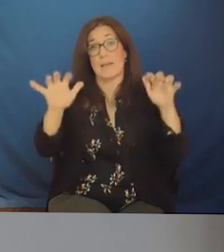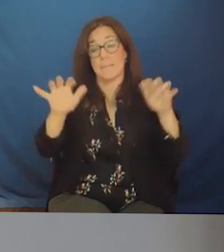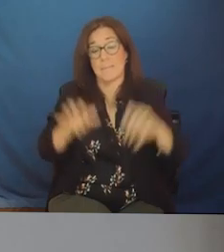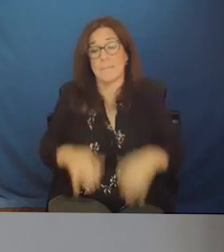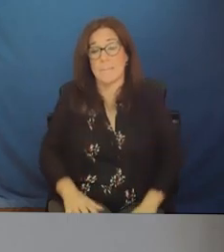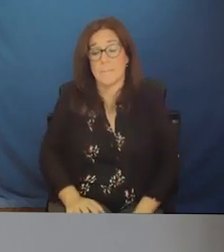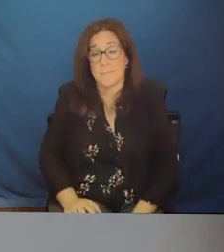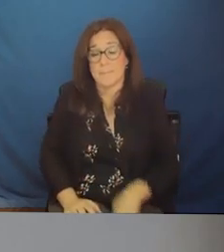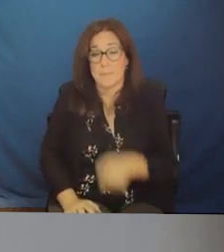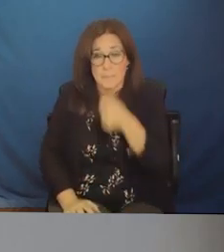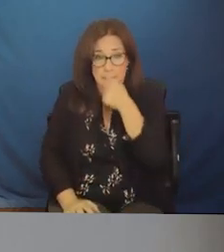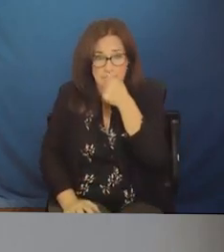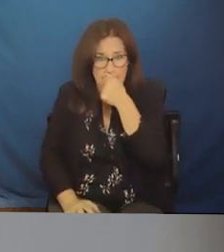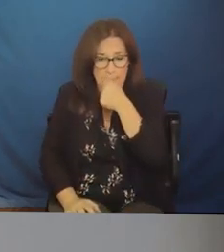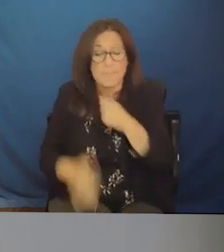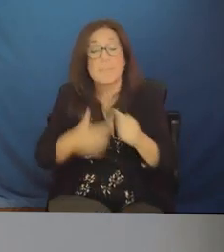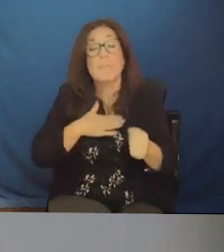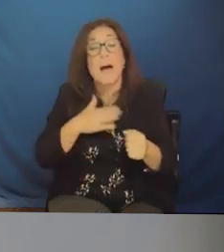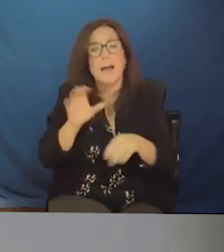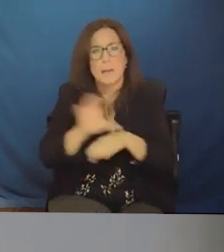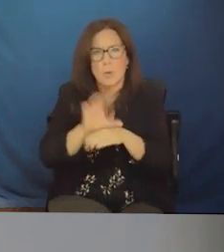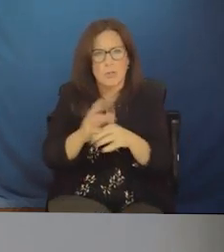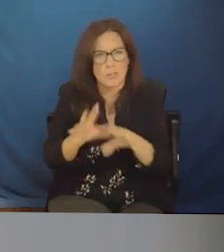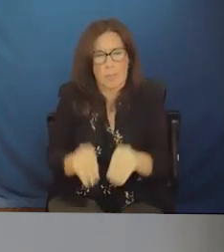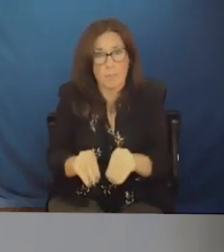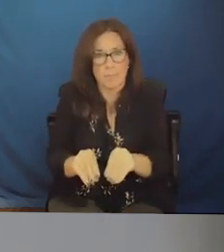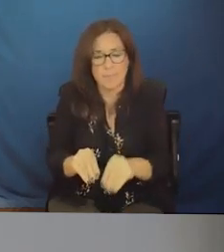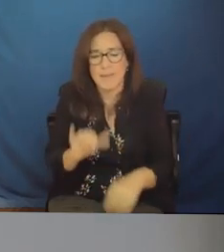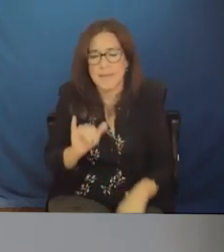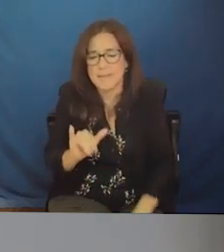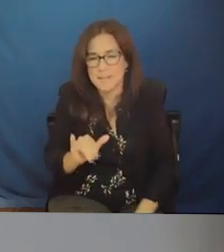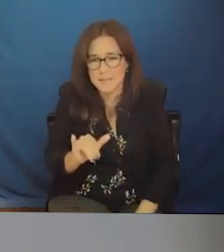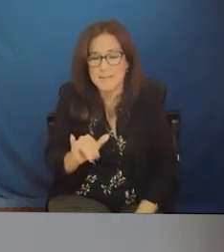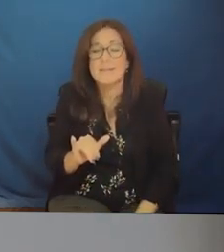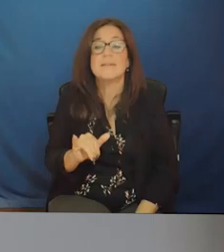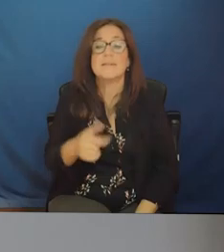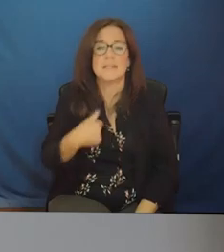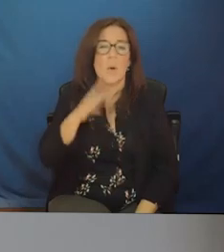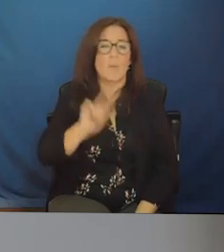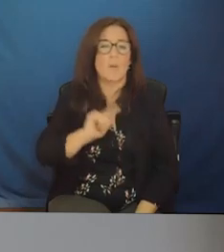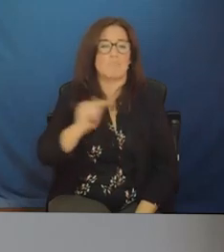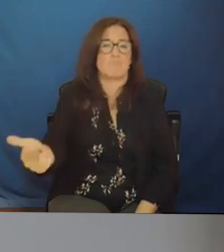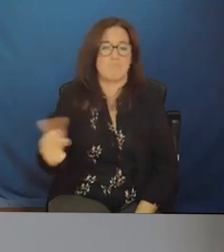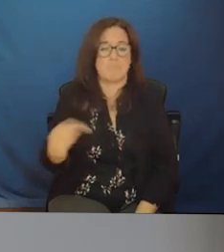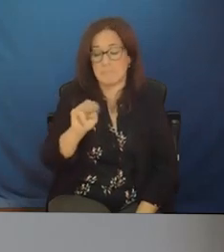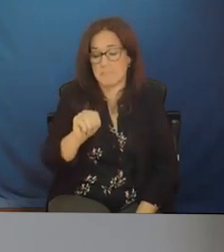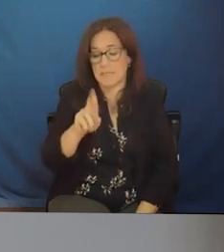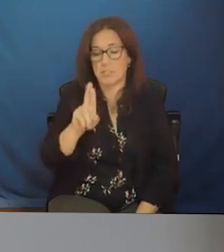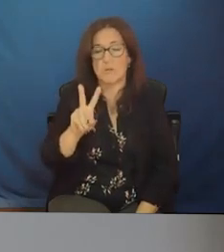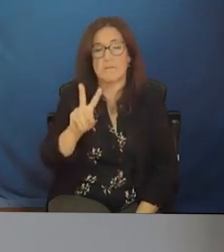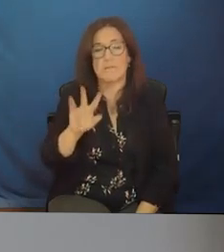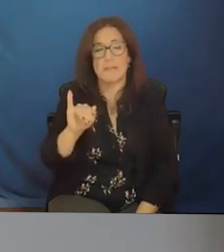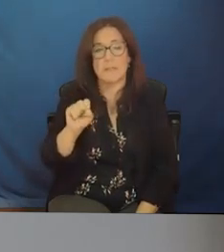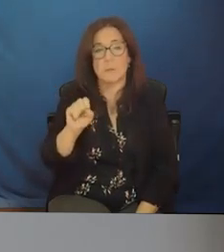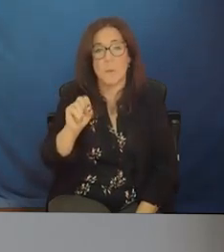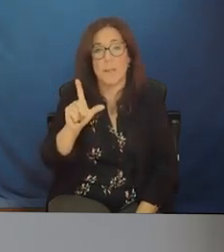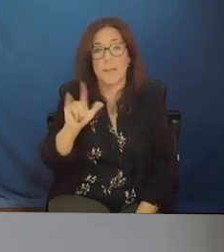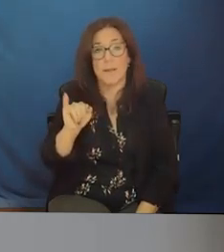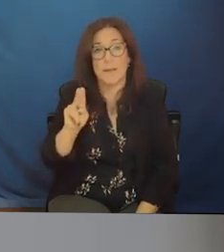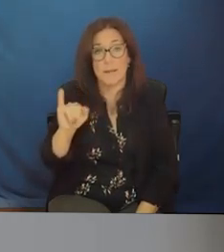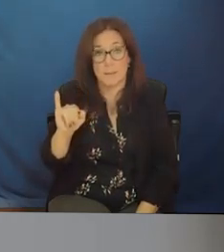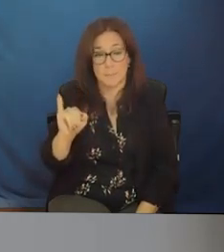bono ni mi computadora no me está funcionando le voy a hacer la palabra ahora el señor bisoli ni para